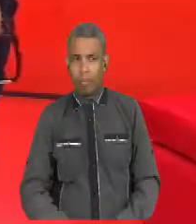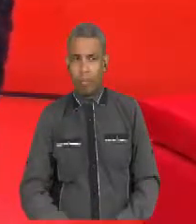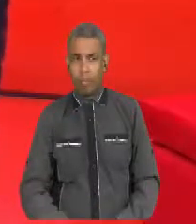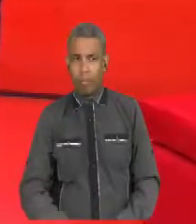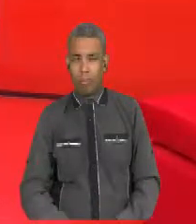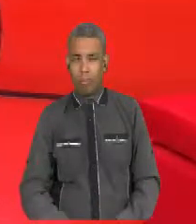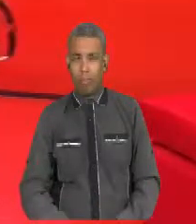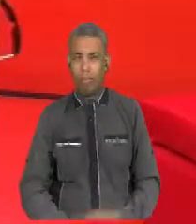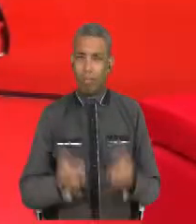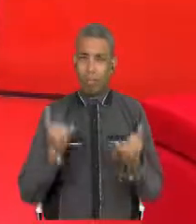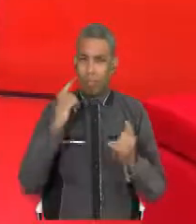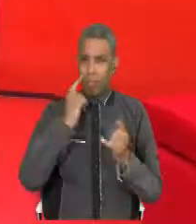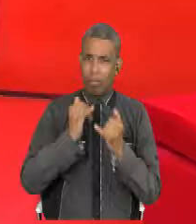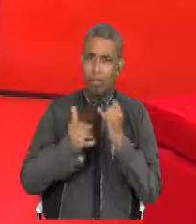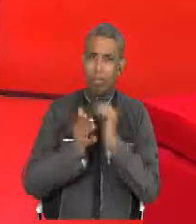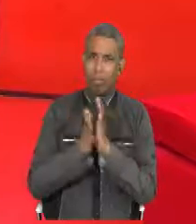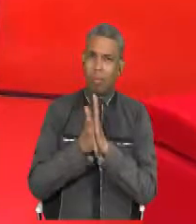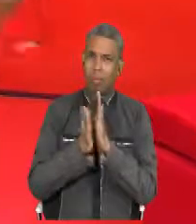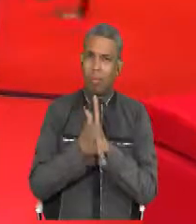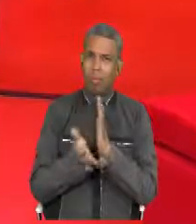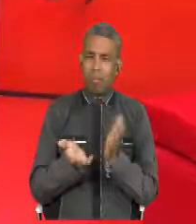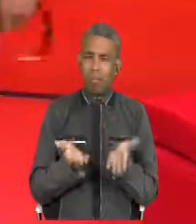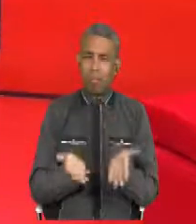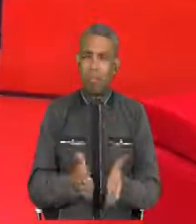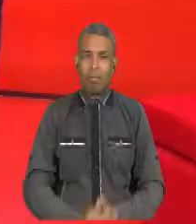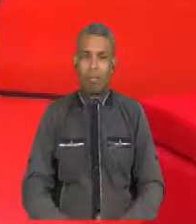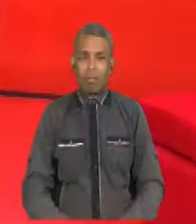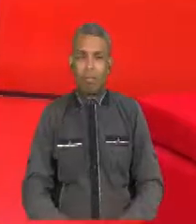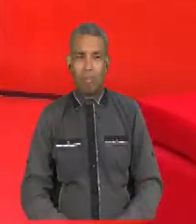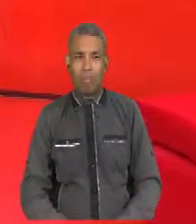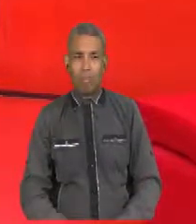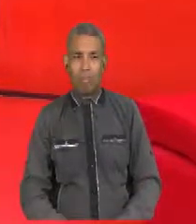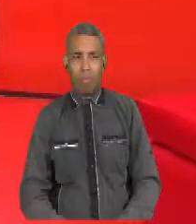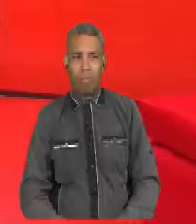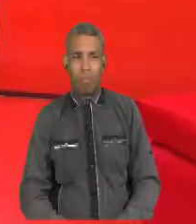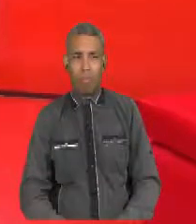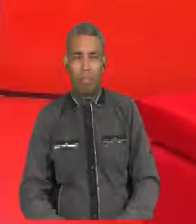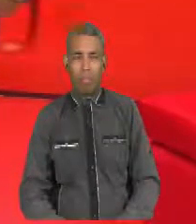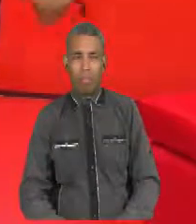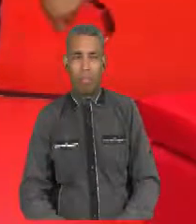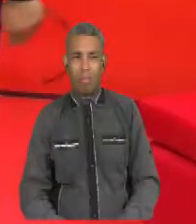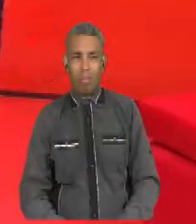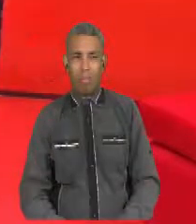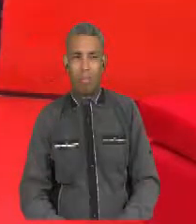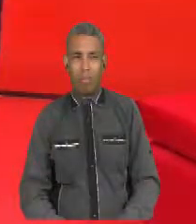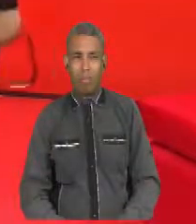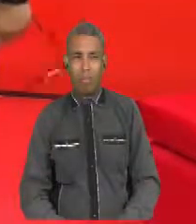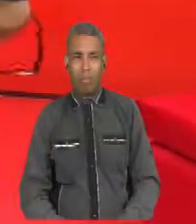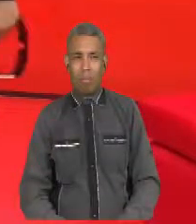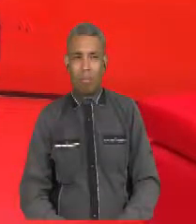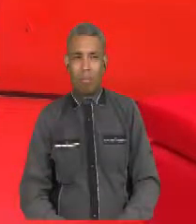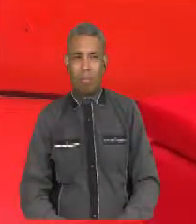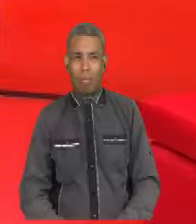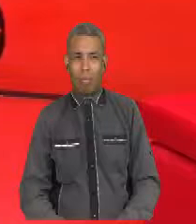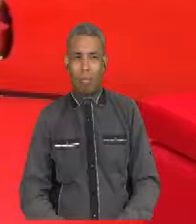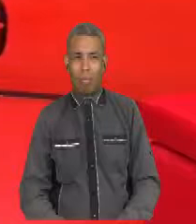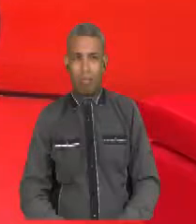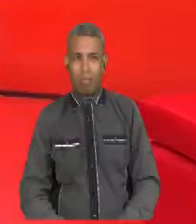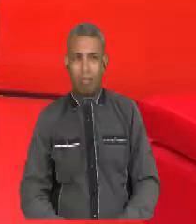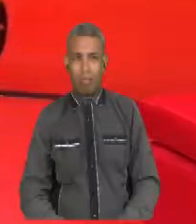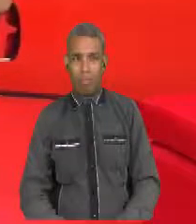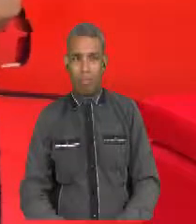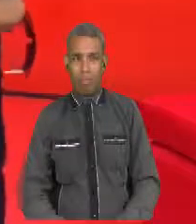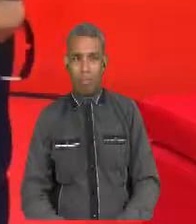Dale un mensaje a todas las personas que nos están viendo en este momento para que escuchen a los artistas locales, para que apoyen el